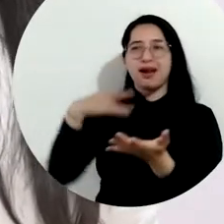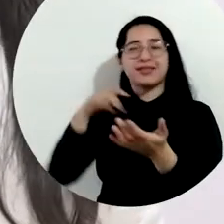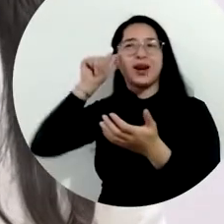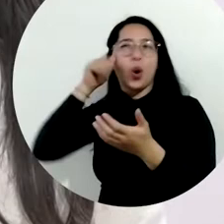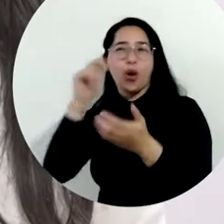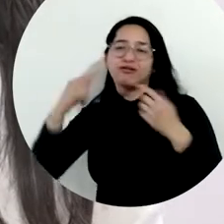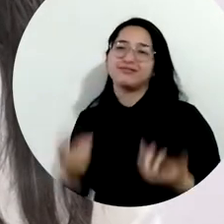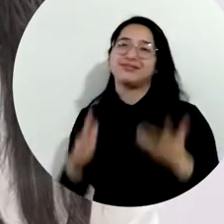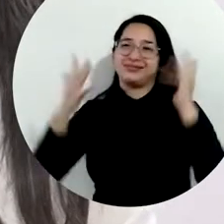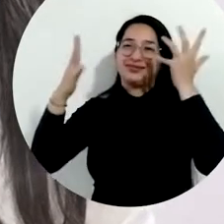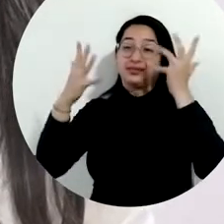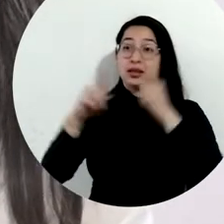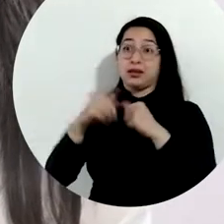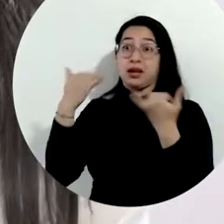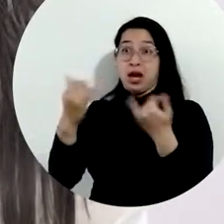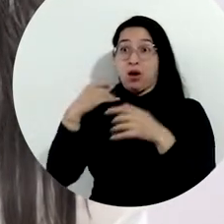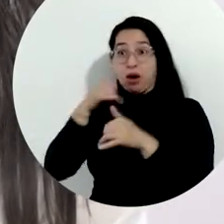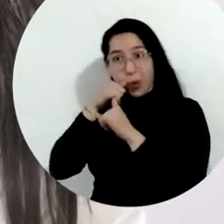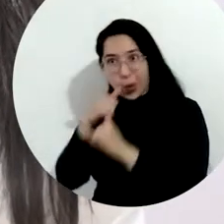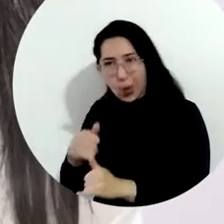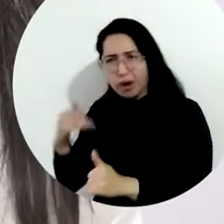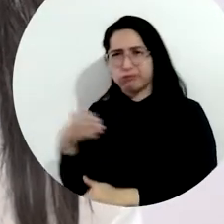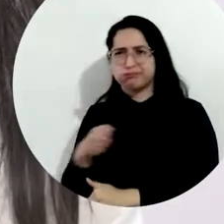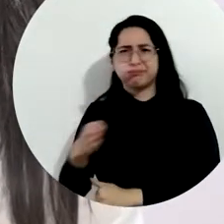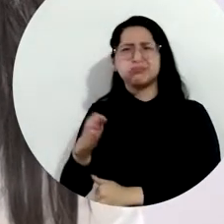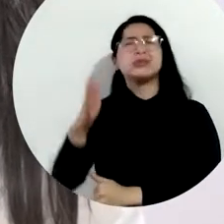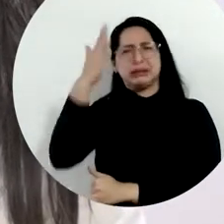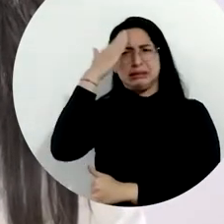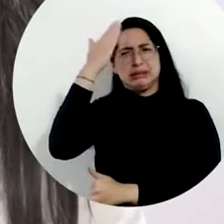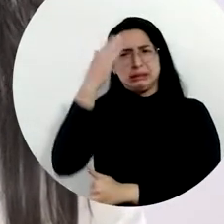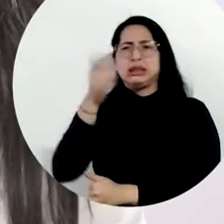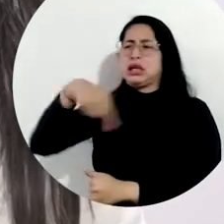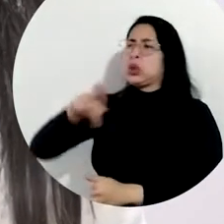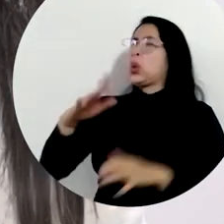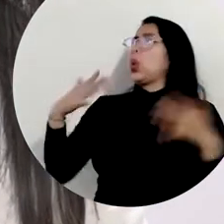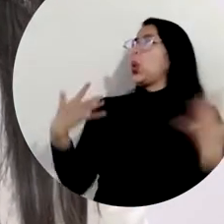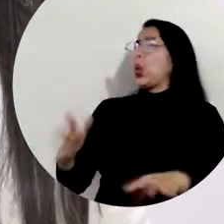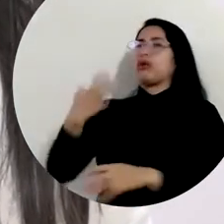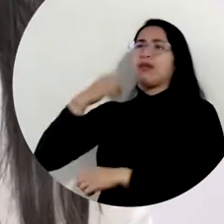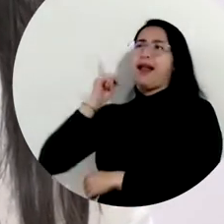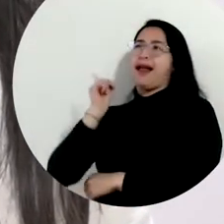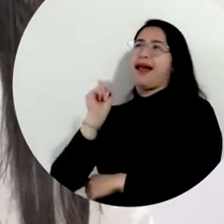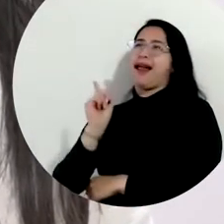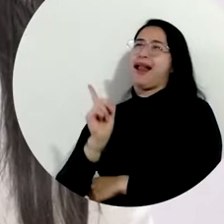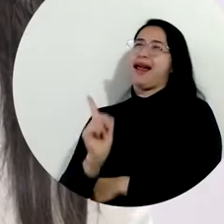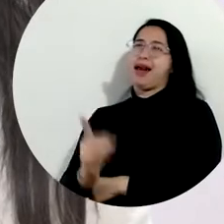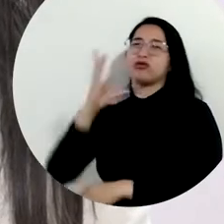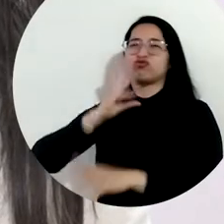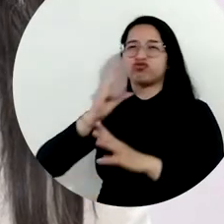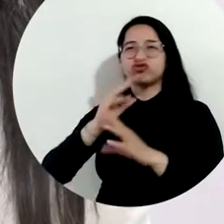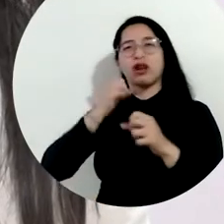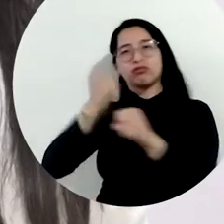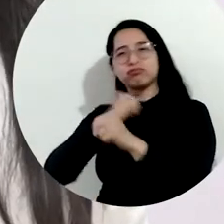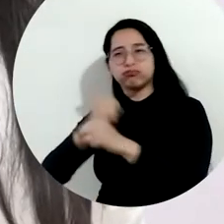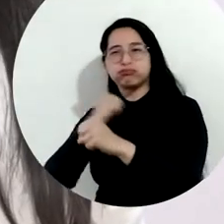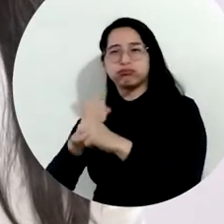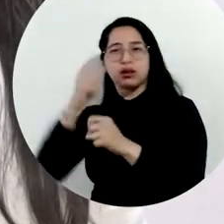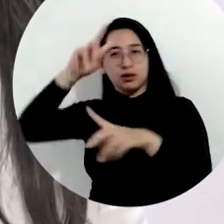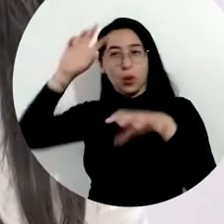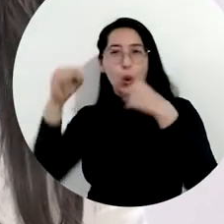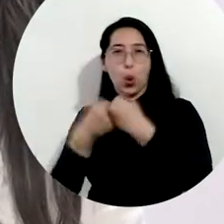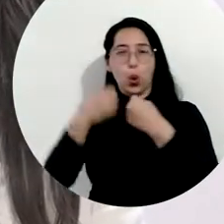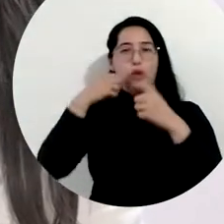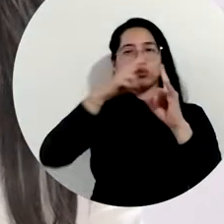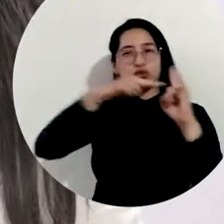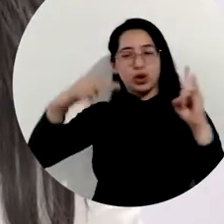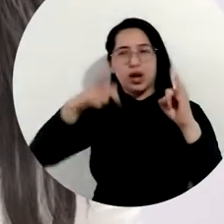Autoridad Nacional de Acuicultura y Pesca, ha venido trabajando hace muchos años en alianza con la Universidad